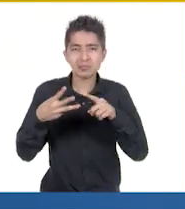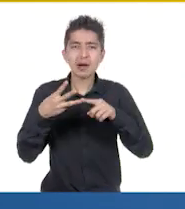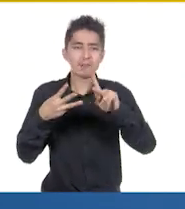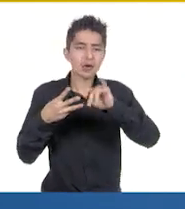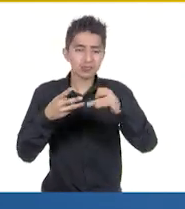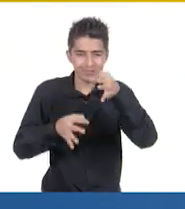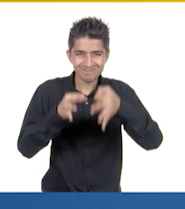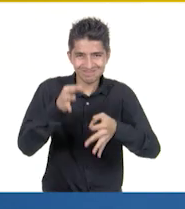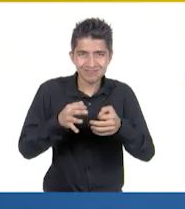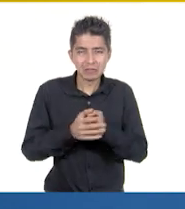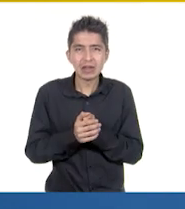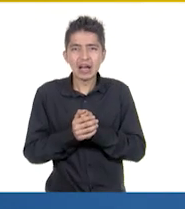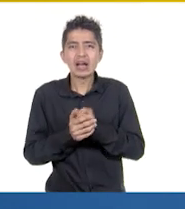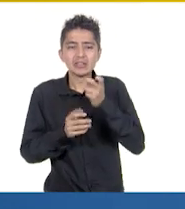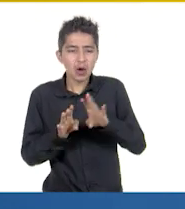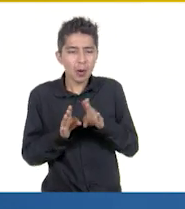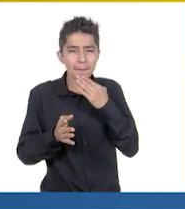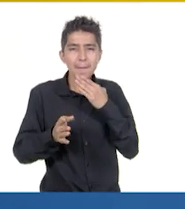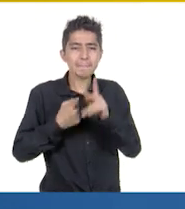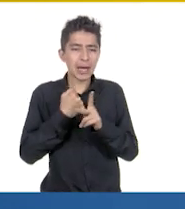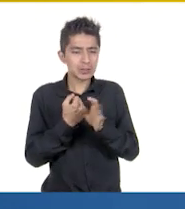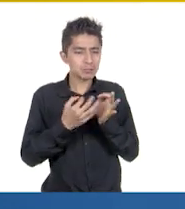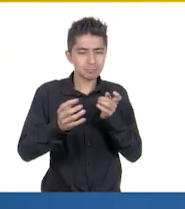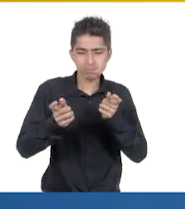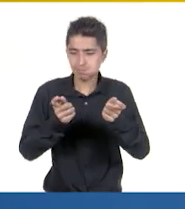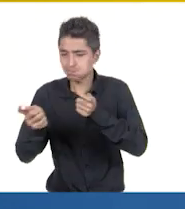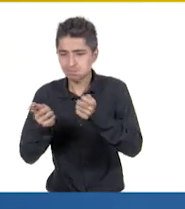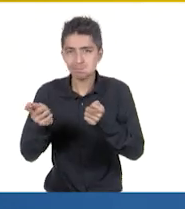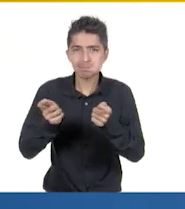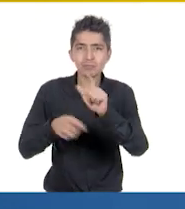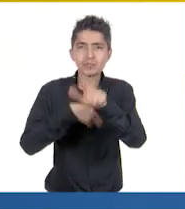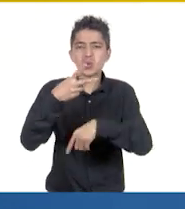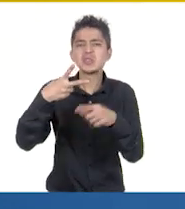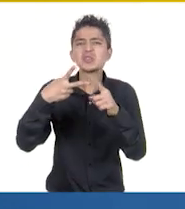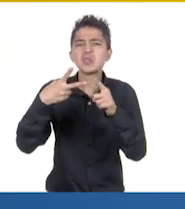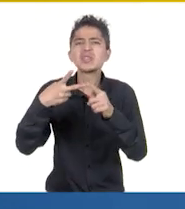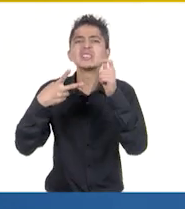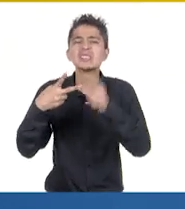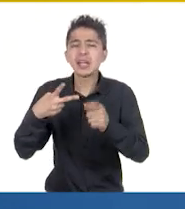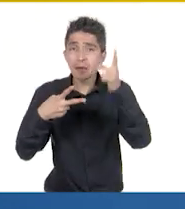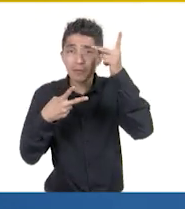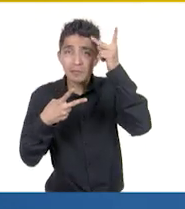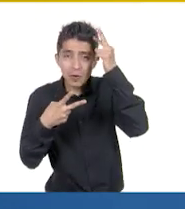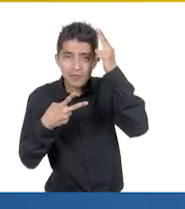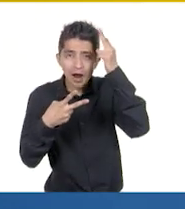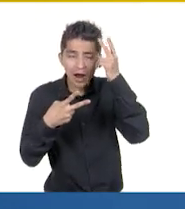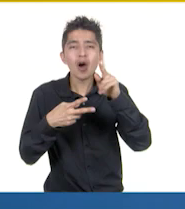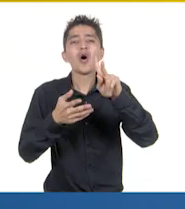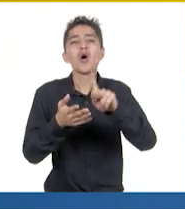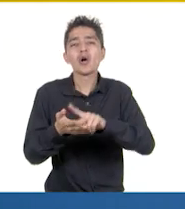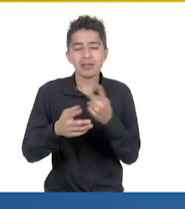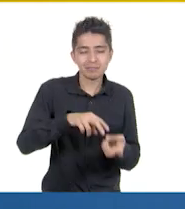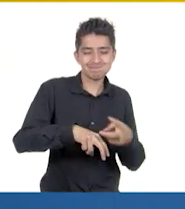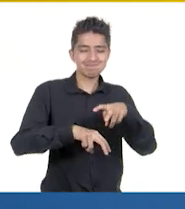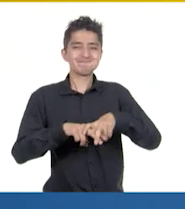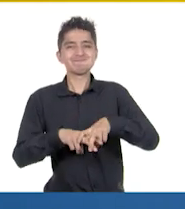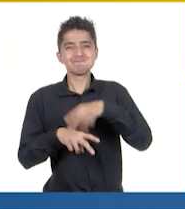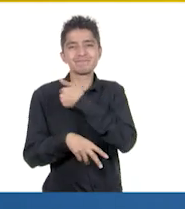el país. La segunda etapa que podemos señalar se da a partir del regreso de Díaz a la silla presidencial